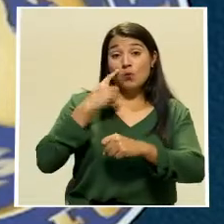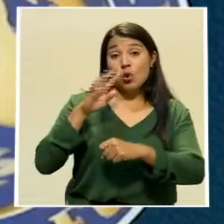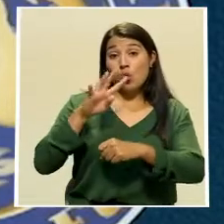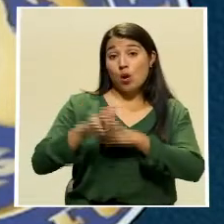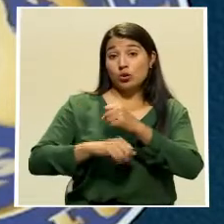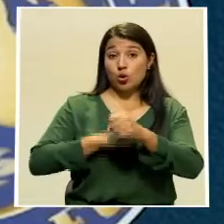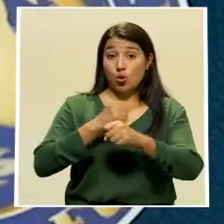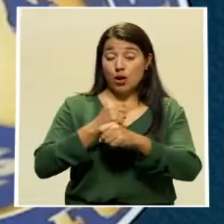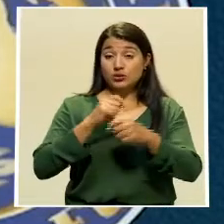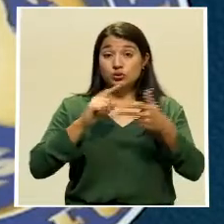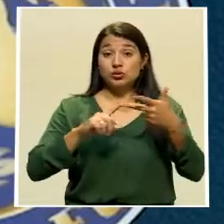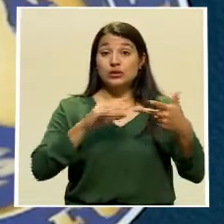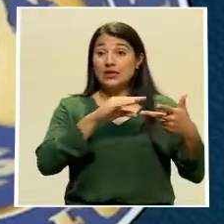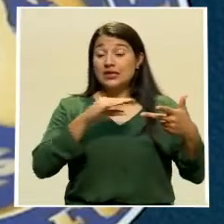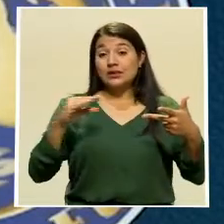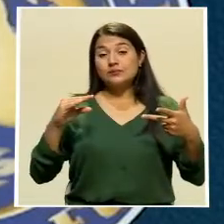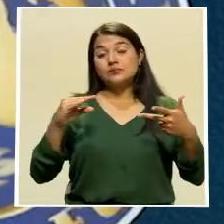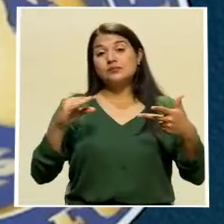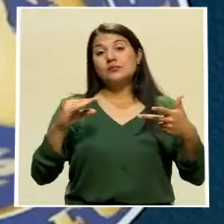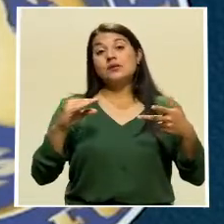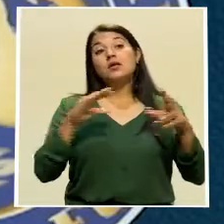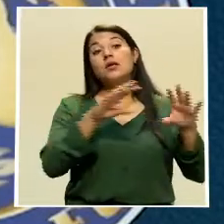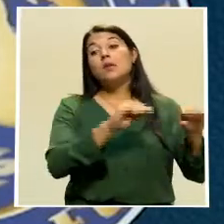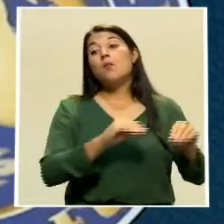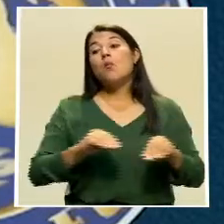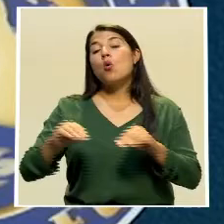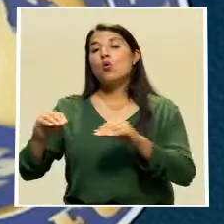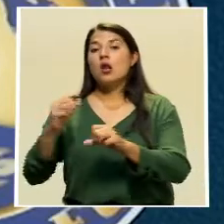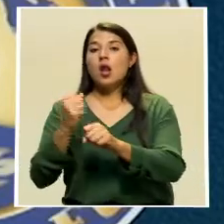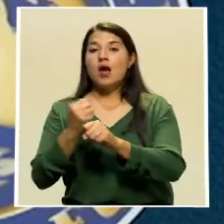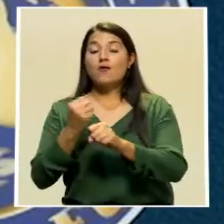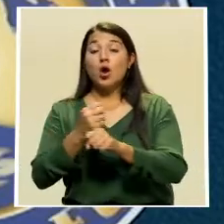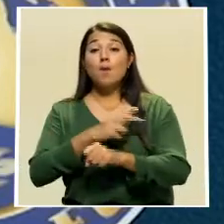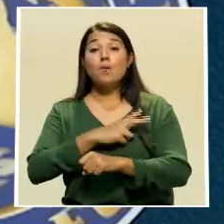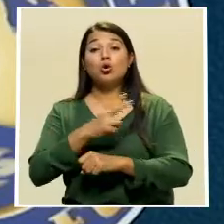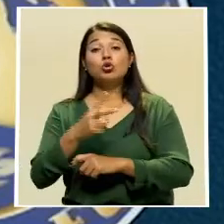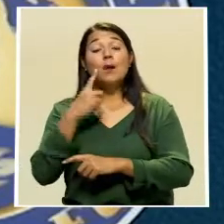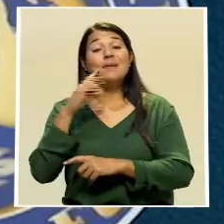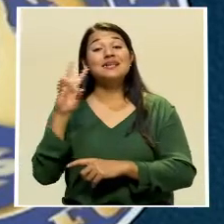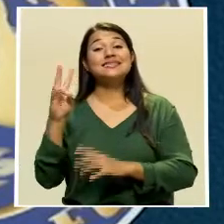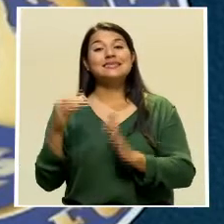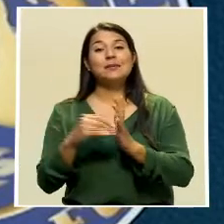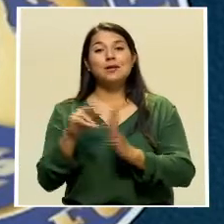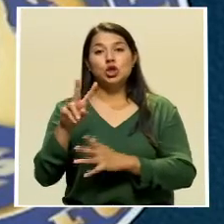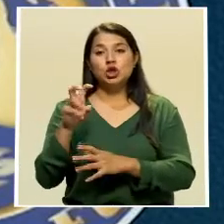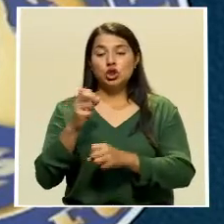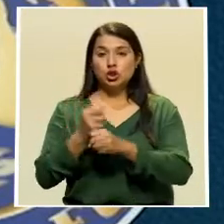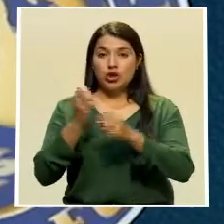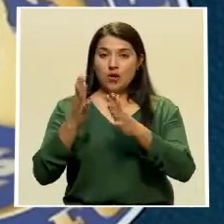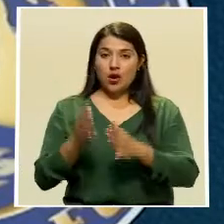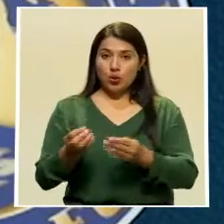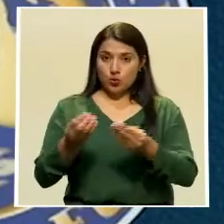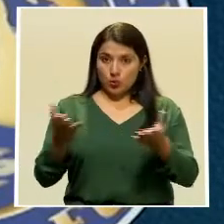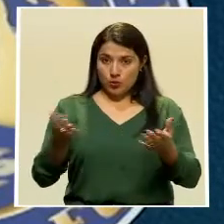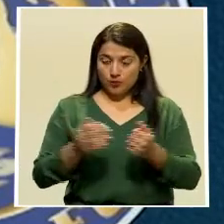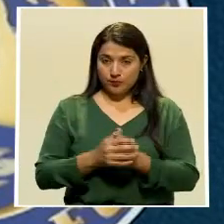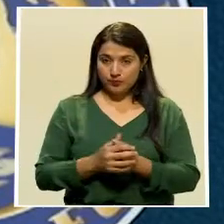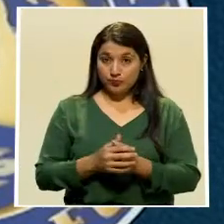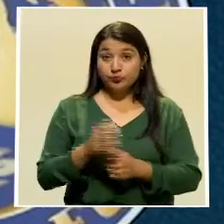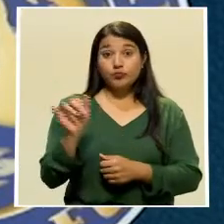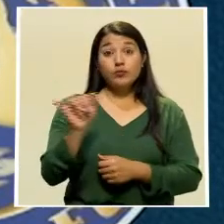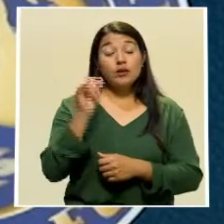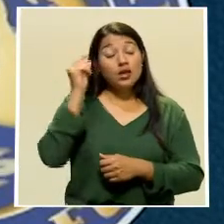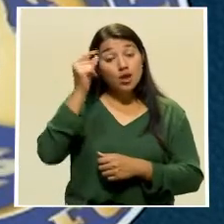y la movilidad laboral voluntaria para unos 7,200 empleados públicos. Asimismo, el